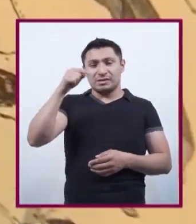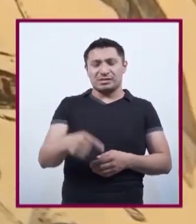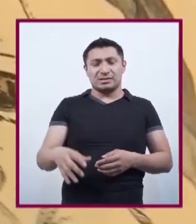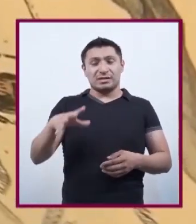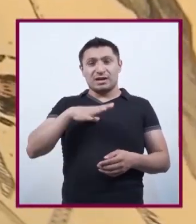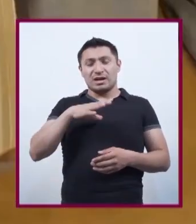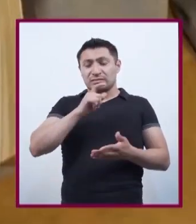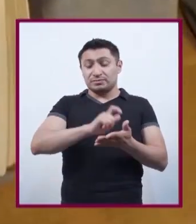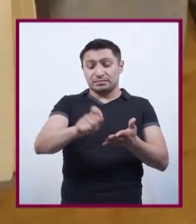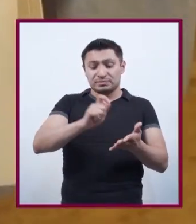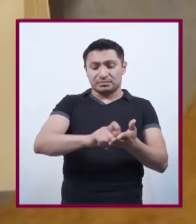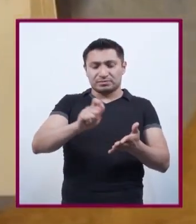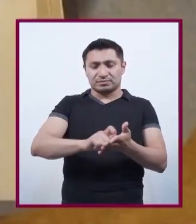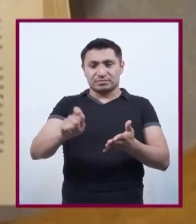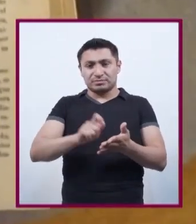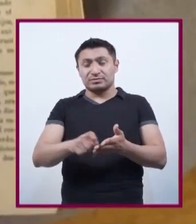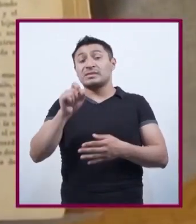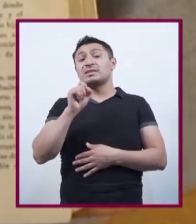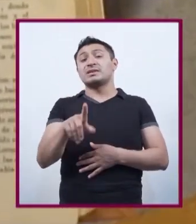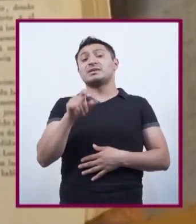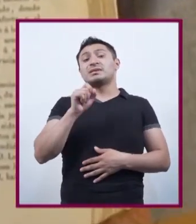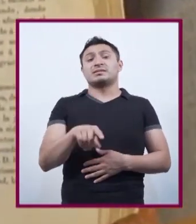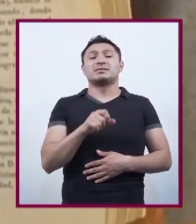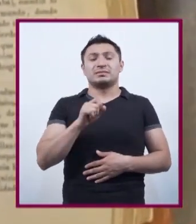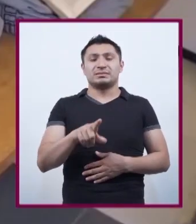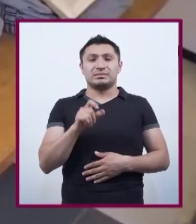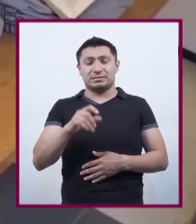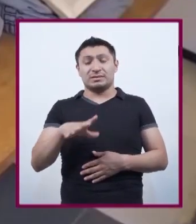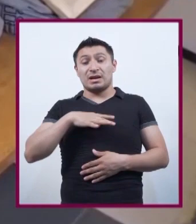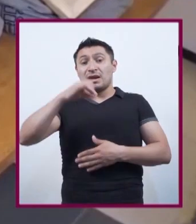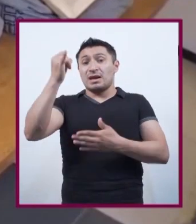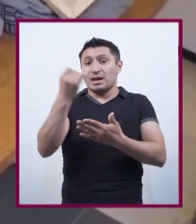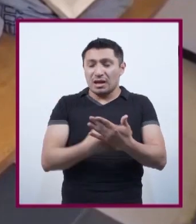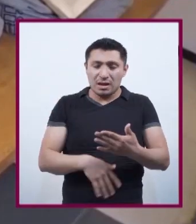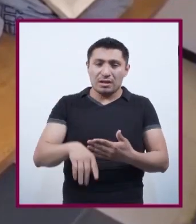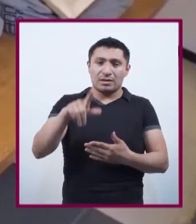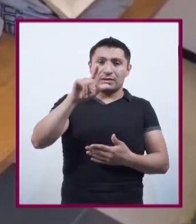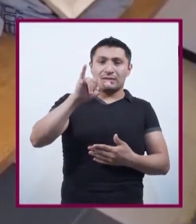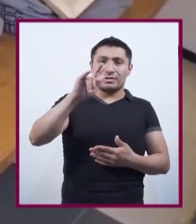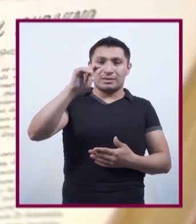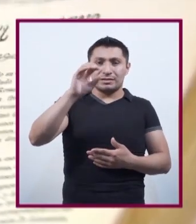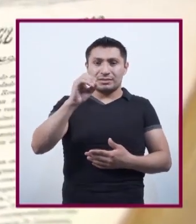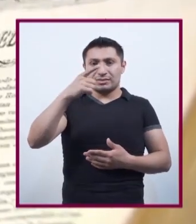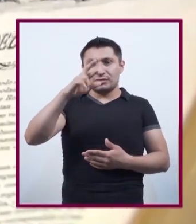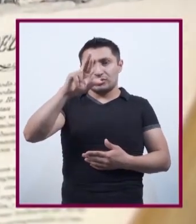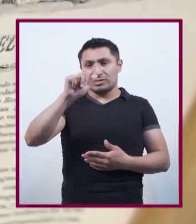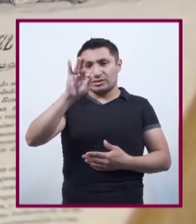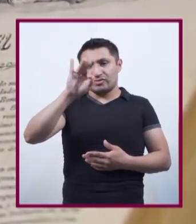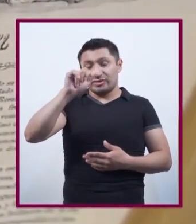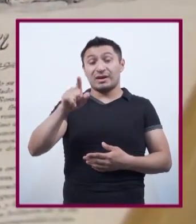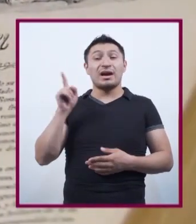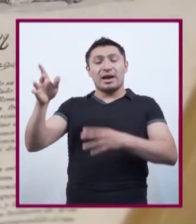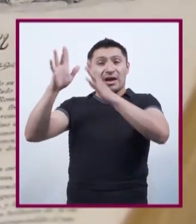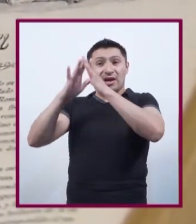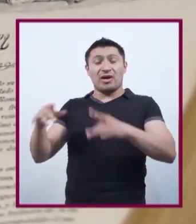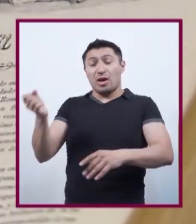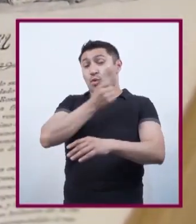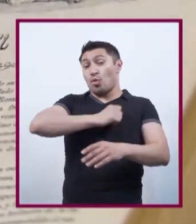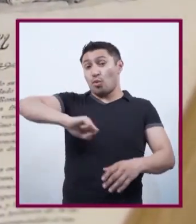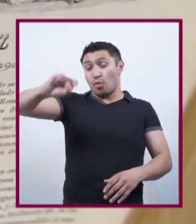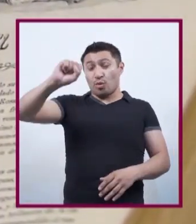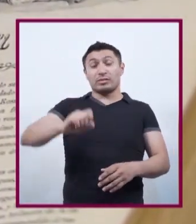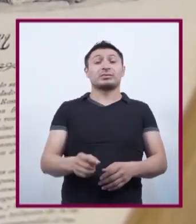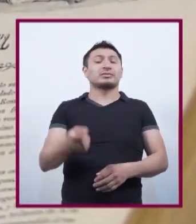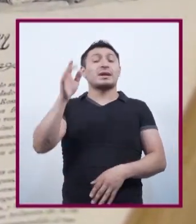aquí vamos a tener que se reproducen textos e inclusive imágenes litográficas que